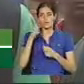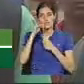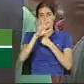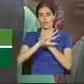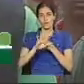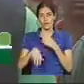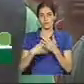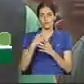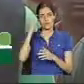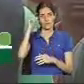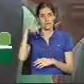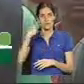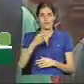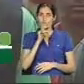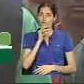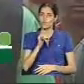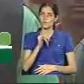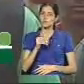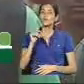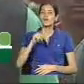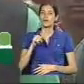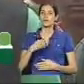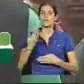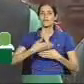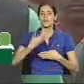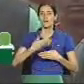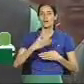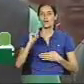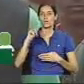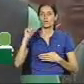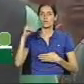seguridad hasta el día de mañana. Esta es la información desde el peaje Los